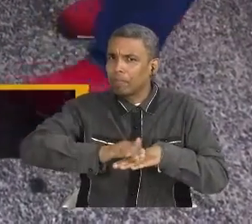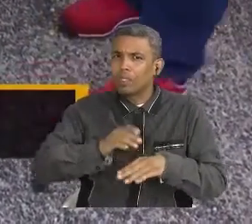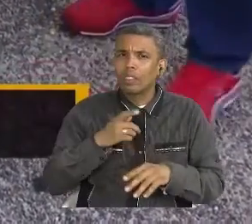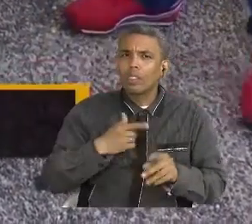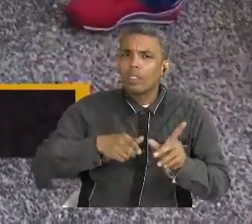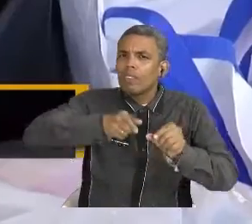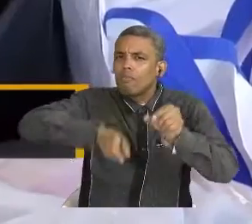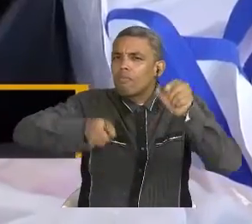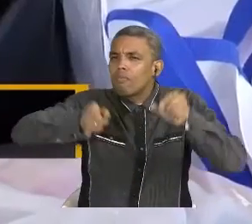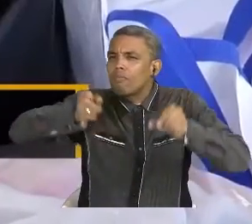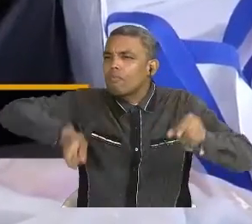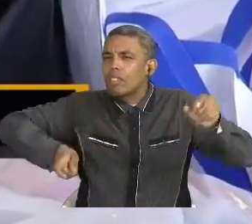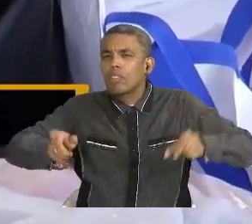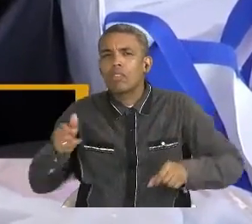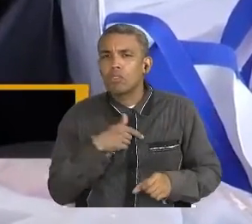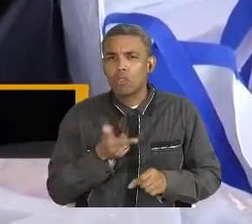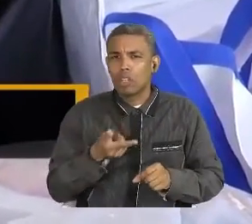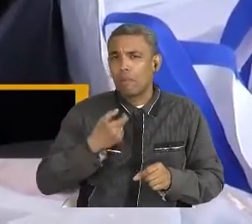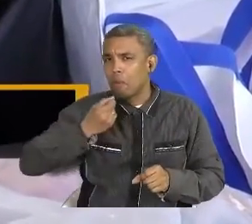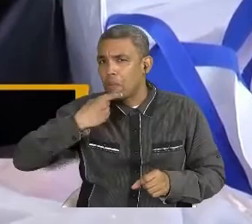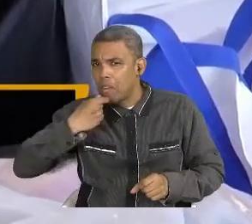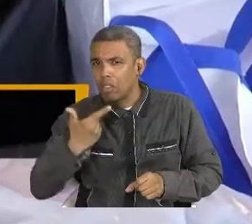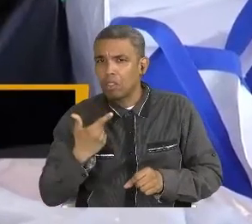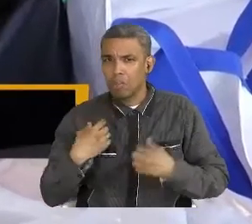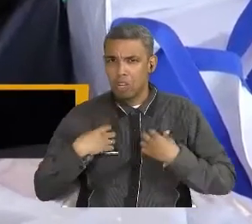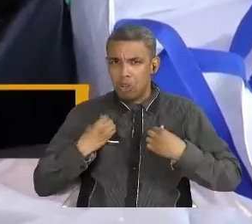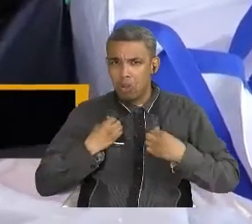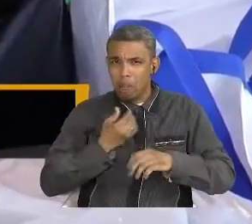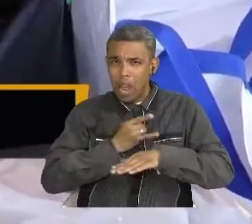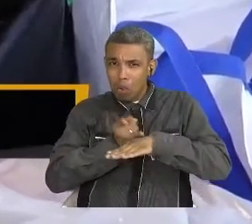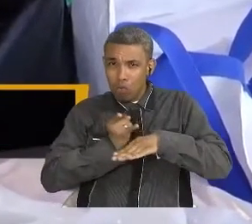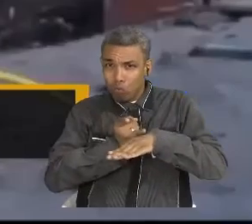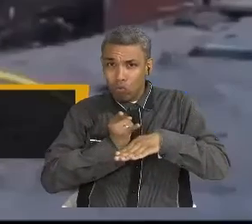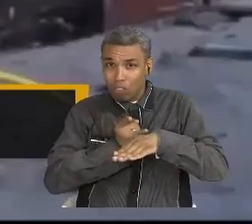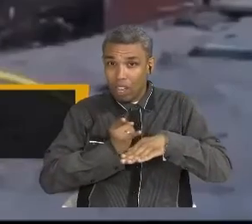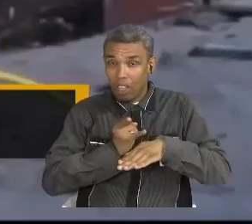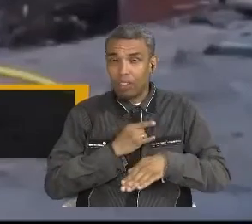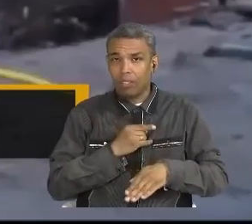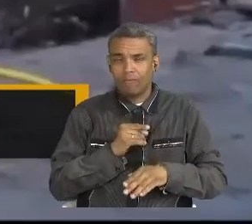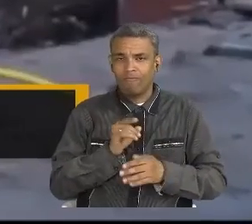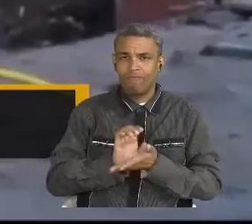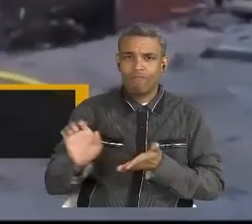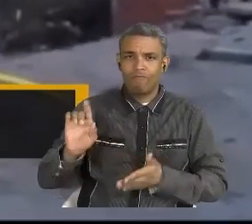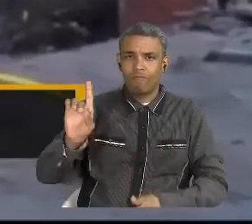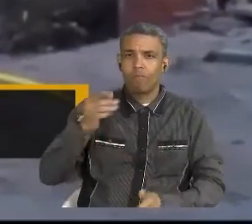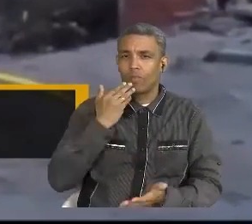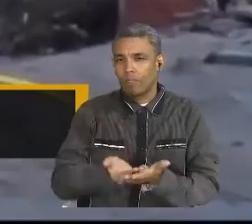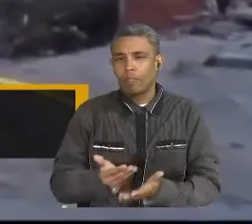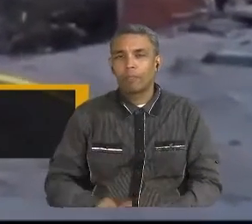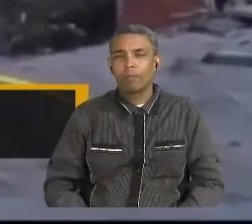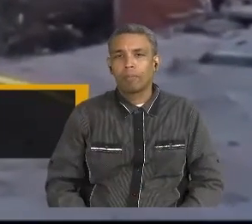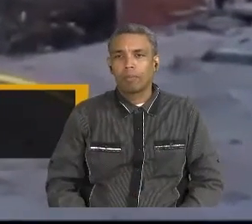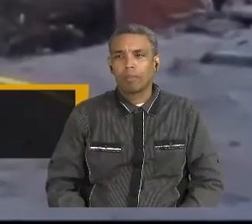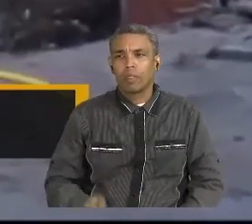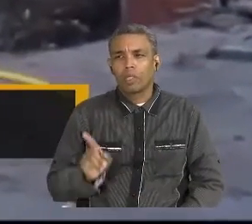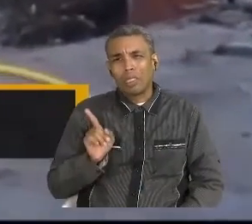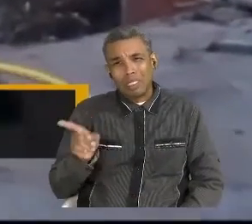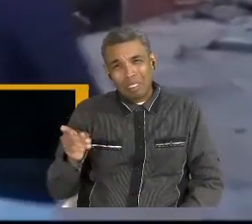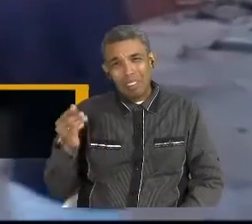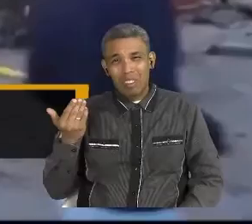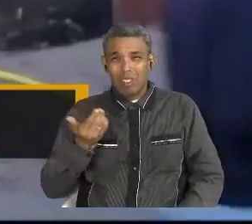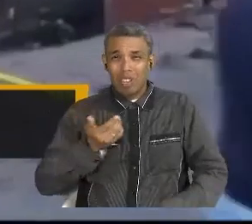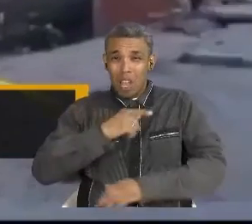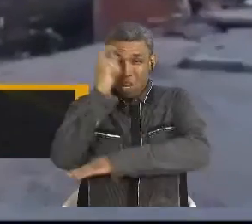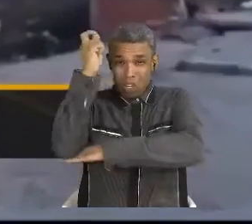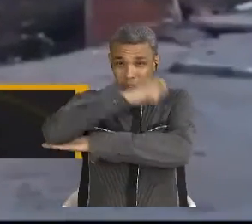naturales medicamentos, ni ropa usada, ni alimentos perecederos. Esta tragedia ha movido las fibras de todo